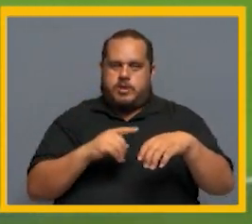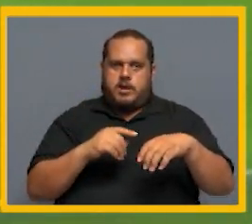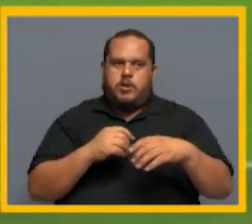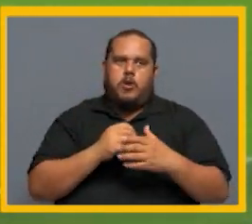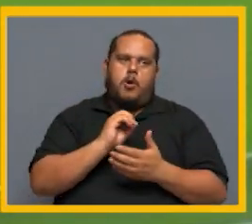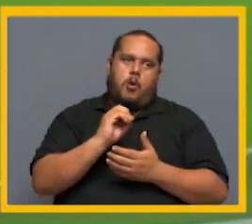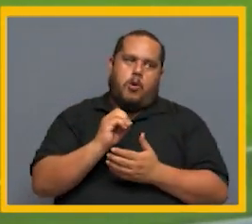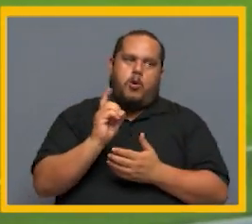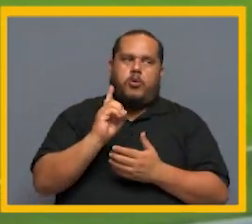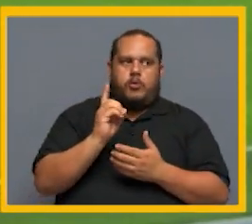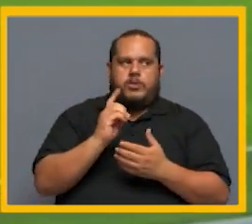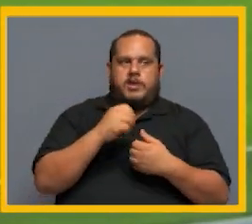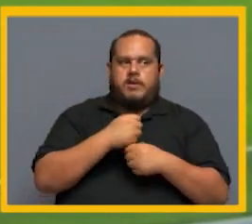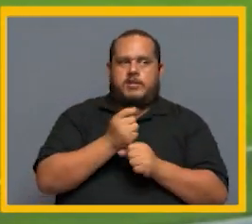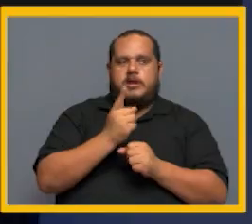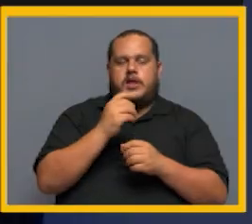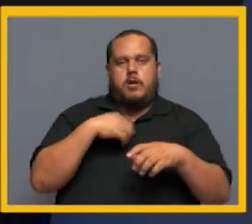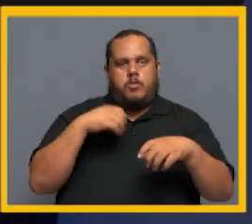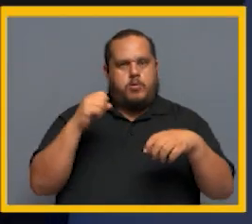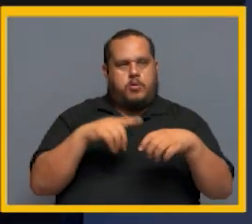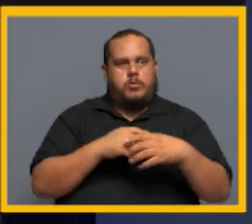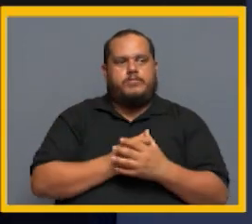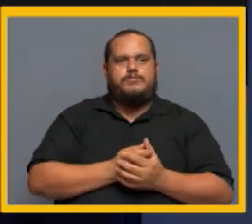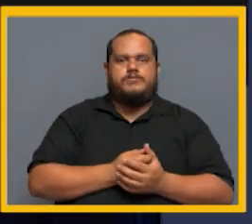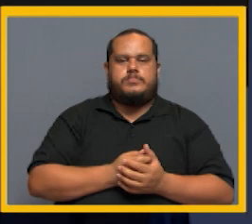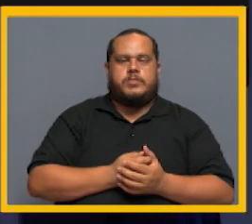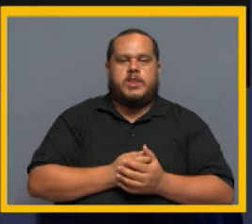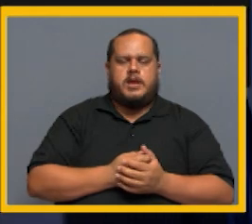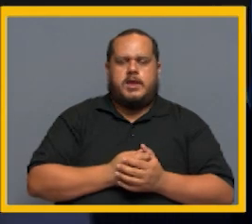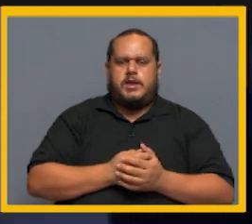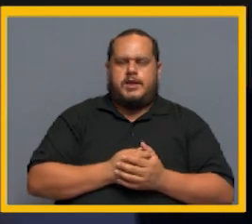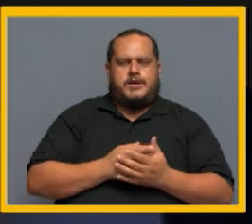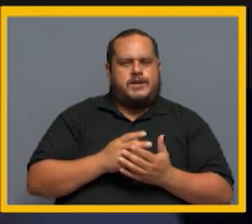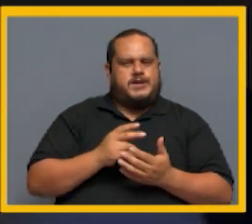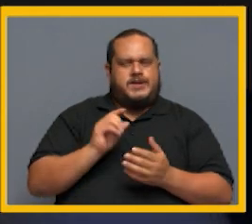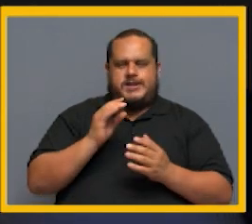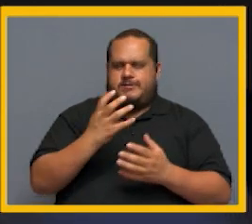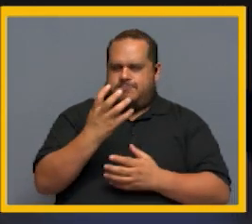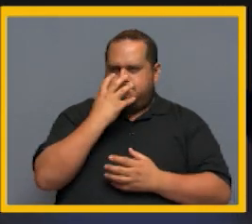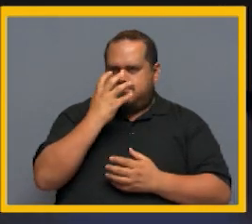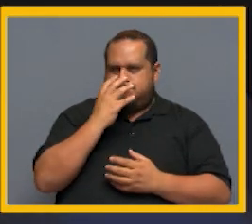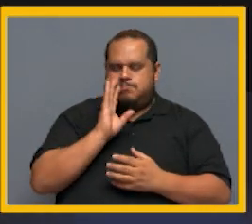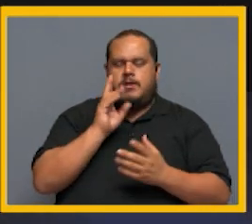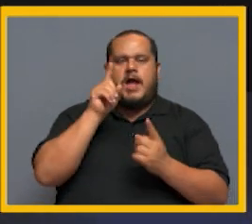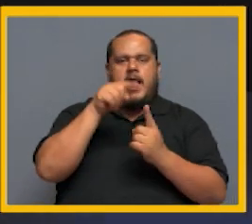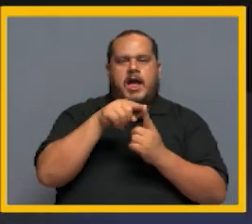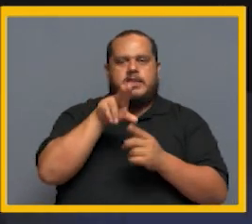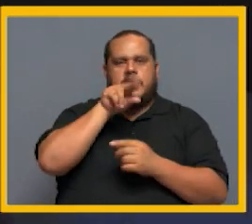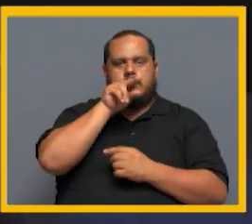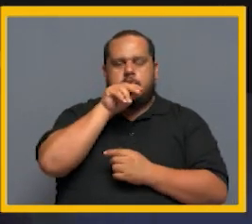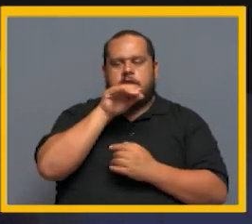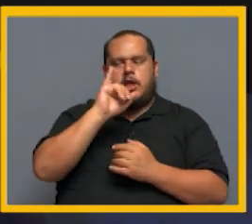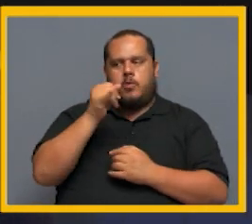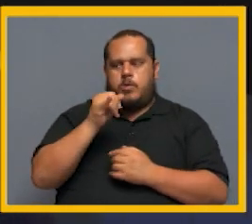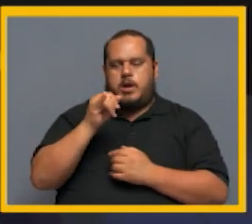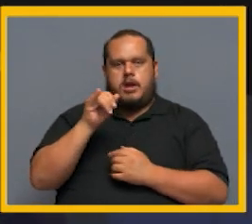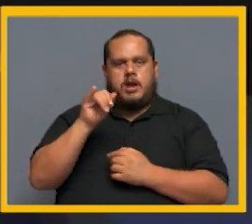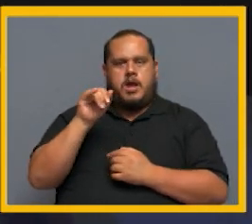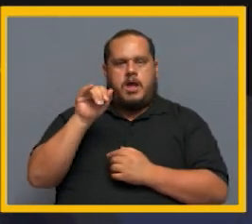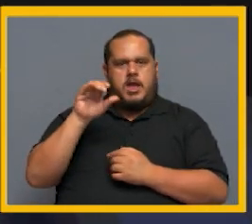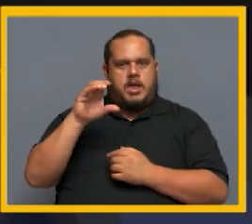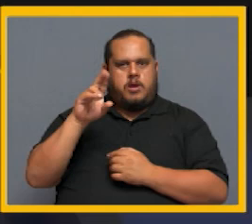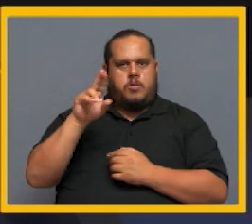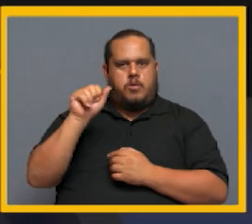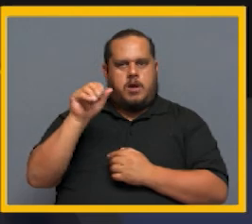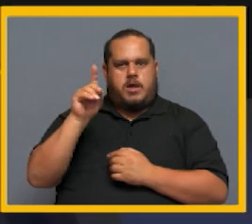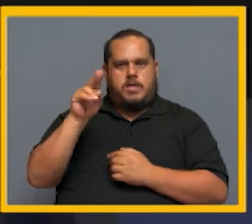o donde iba a anotar un gol ese equipo atacante. El disgusto trascendió hasta el Twitter, como fue el caso de Juan Cuadrado, que